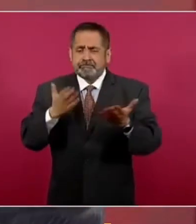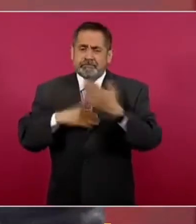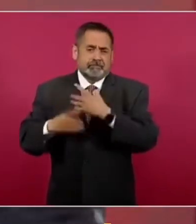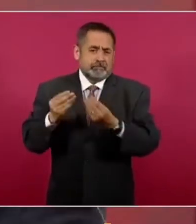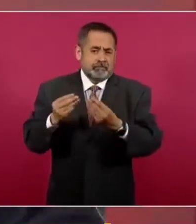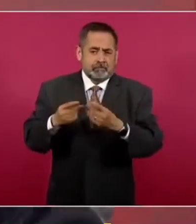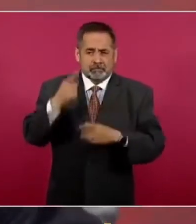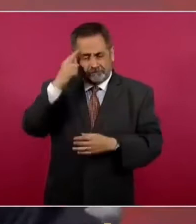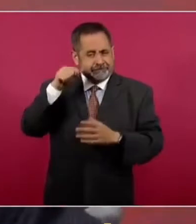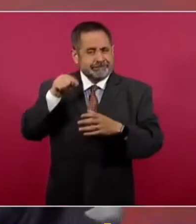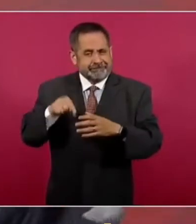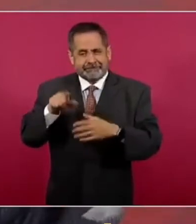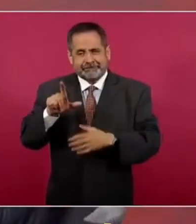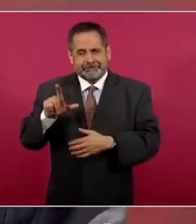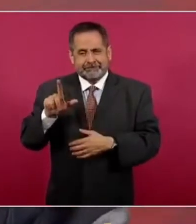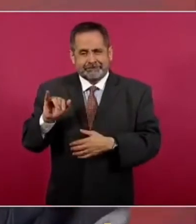para sustituir